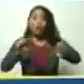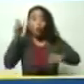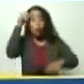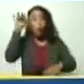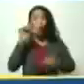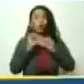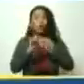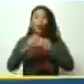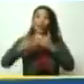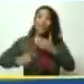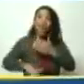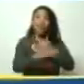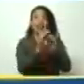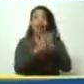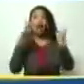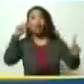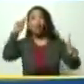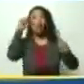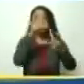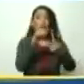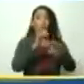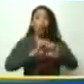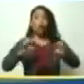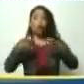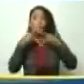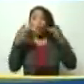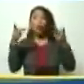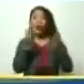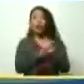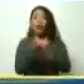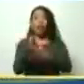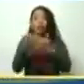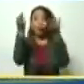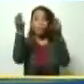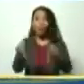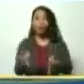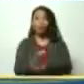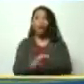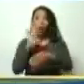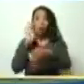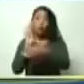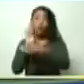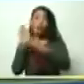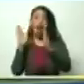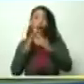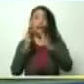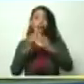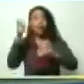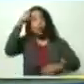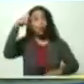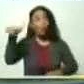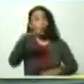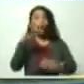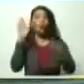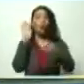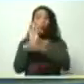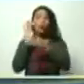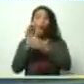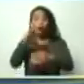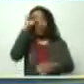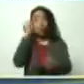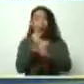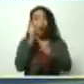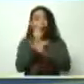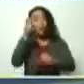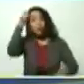y seguir avanzando en las grandes metas de educación pública gratuita y de calidad y cuidar la vivienda del pueblo y cuidar el empleo del pueblo